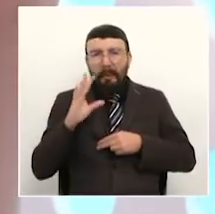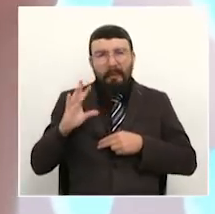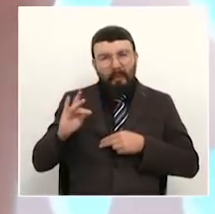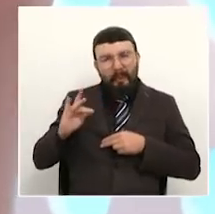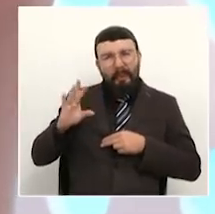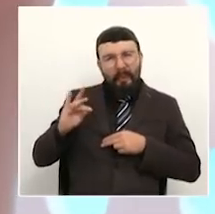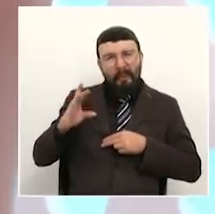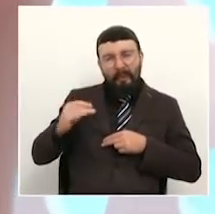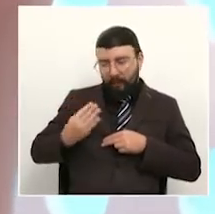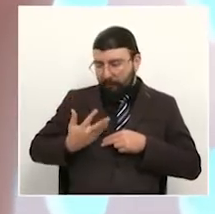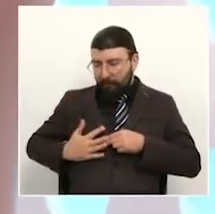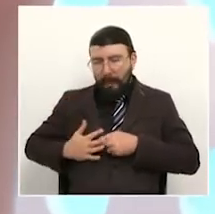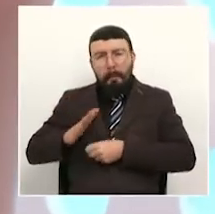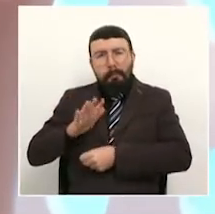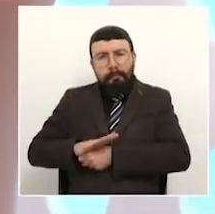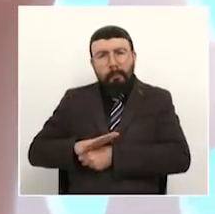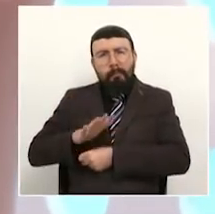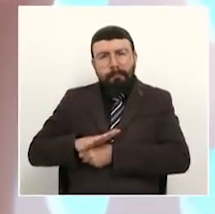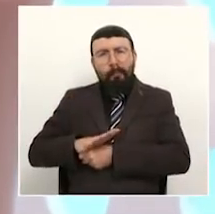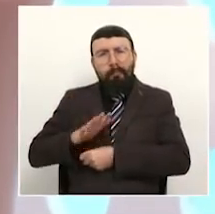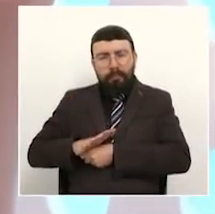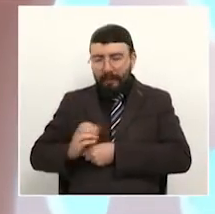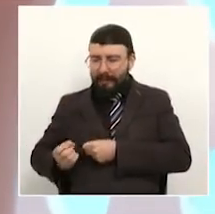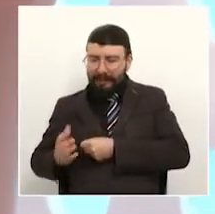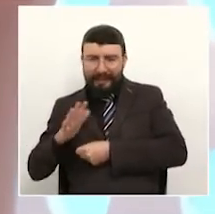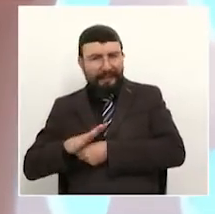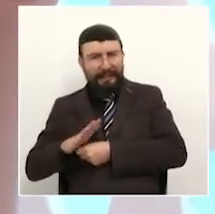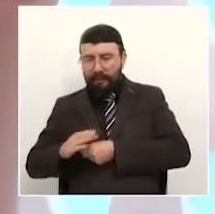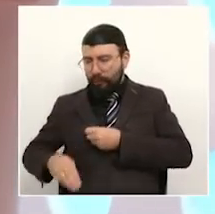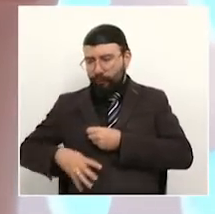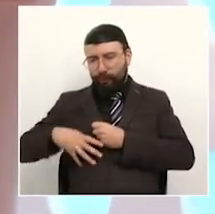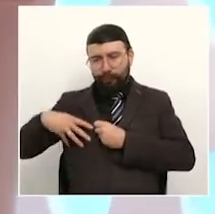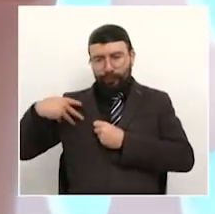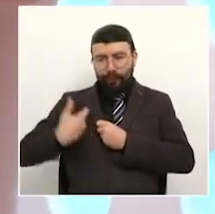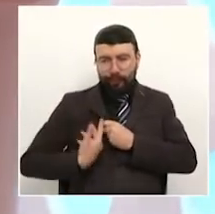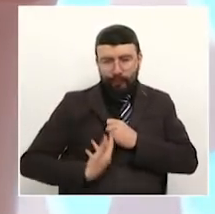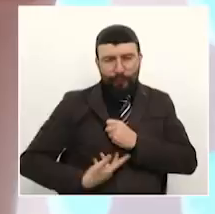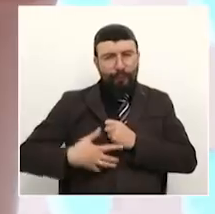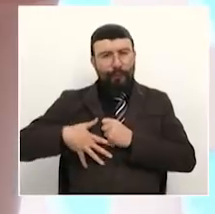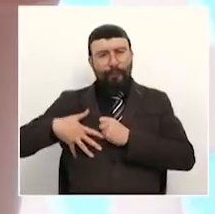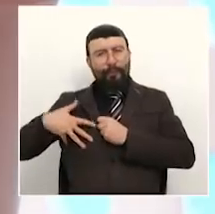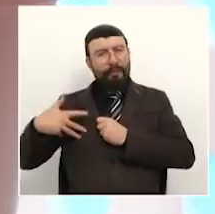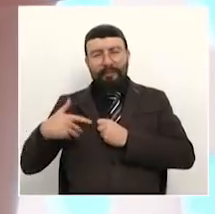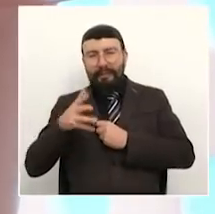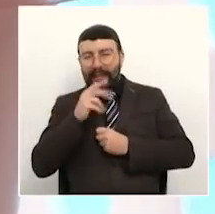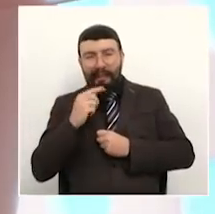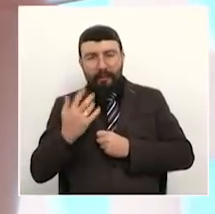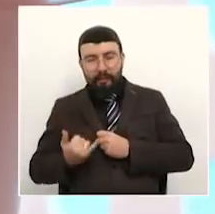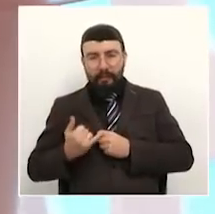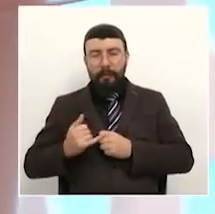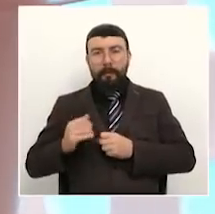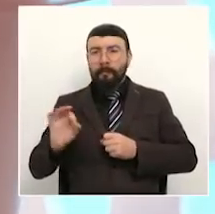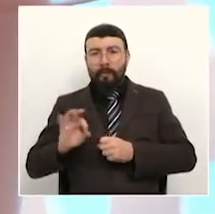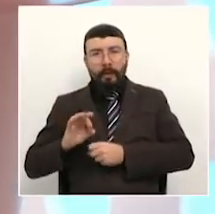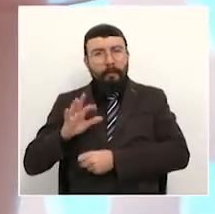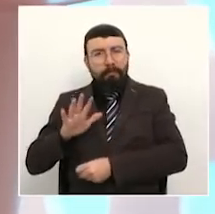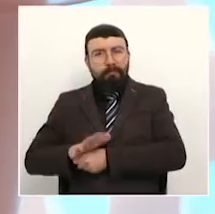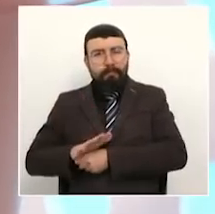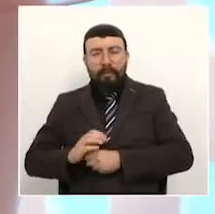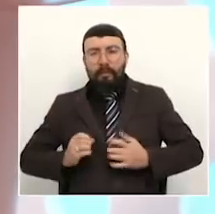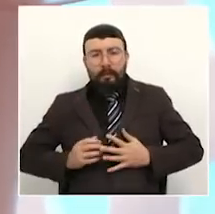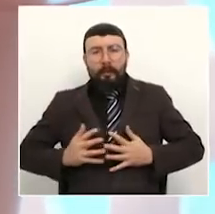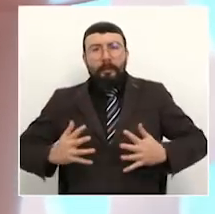secreciones con todos los líquidos que nuestro cuerpo segrega durante una infección o hacen broncoespasmo que es cuando se se colapsan digamos por